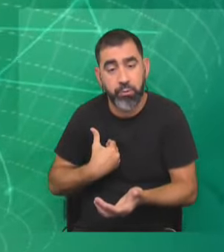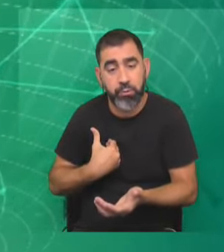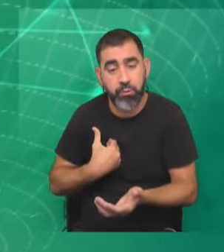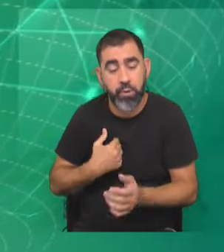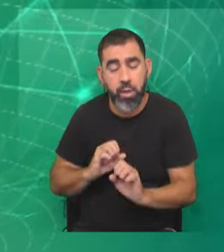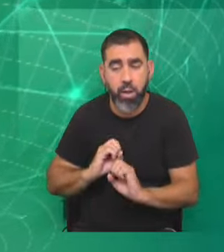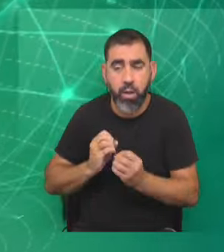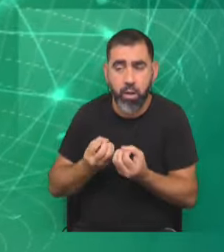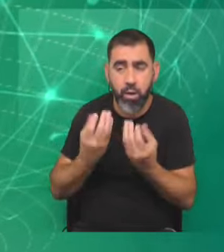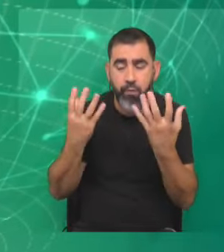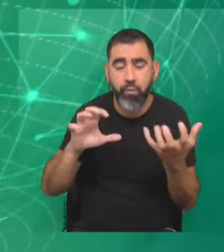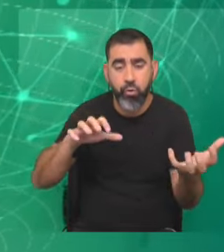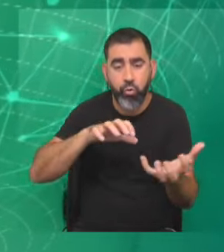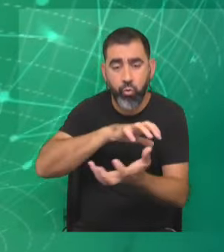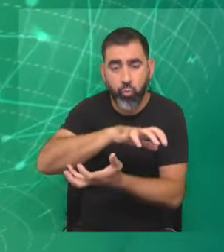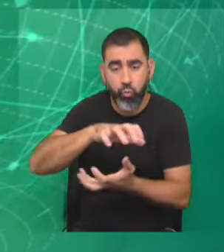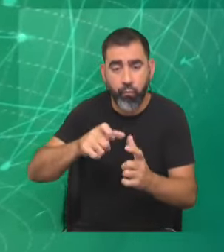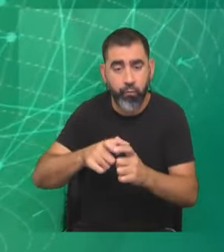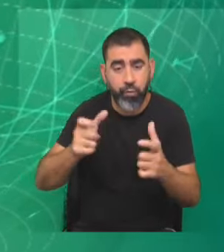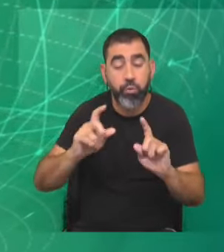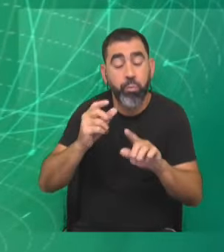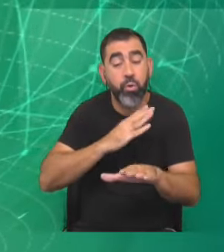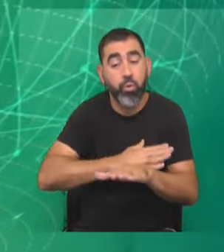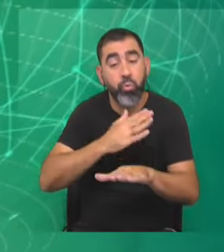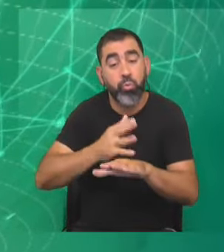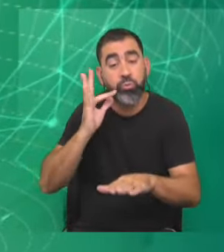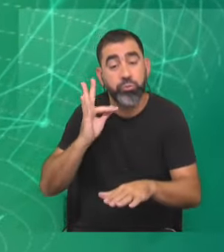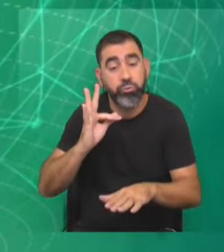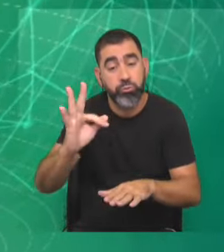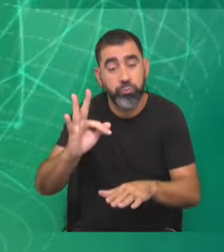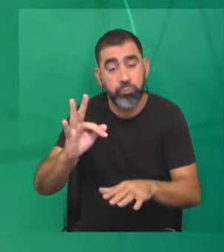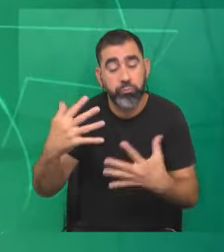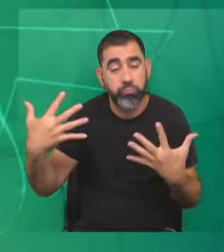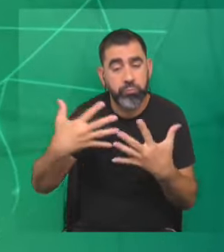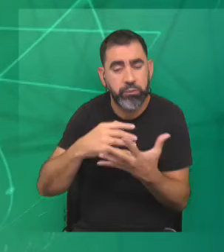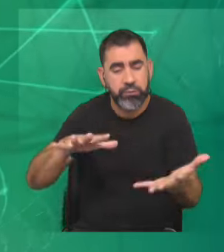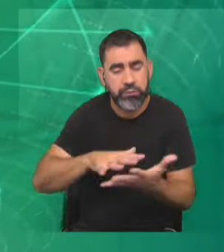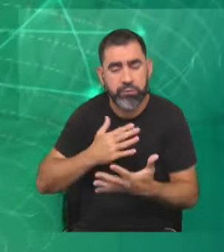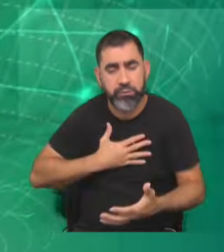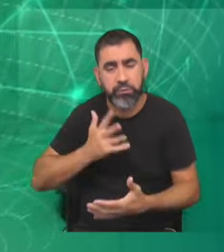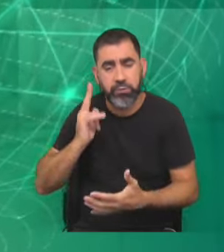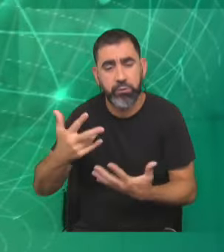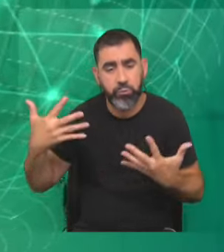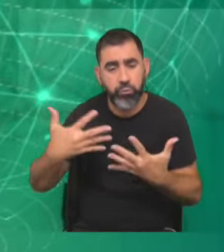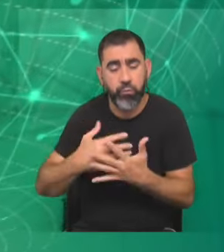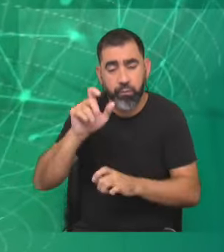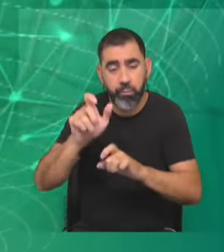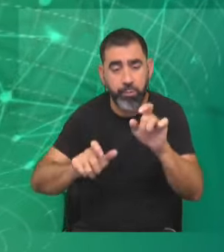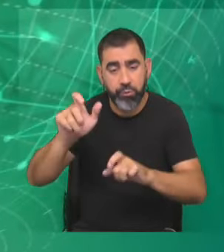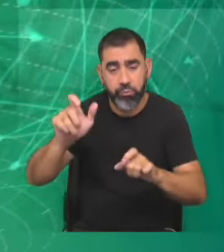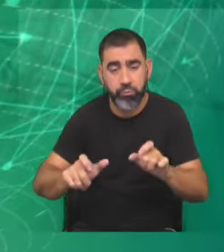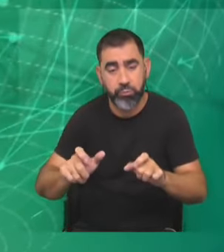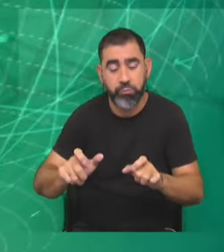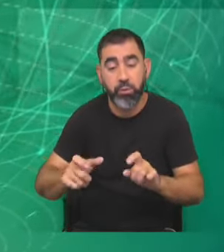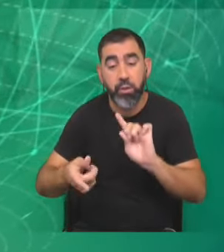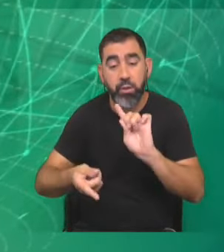en pantalla el agravamiento del conflicto así como las consecuencias que pudiera implicar para la Trágica situación humanitaria y de víctimas civiles en la región la